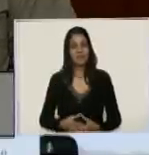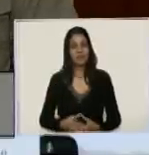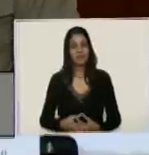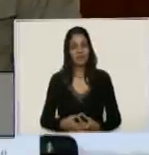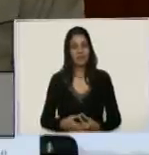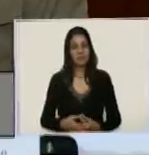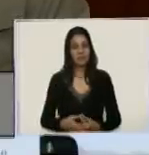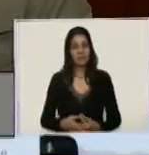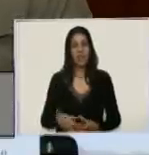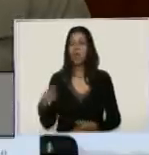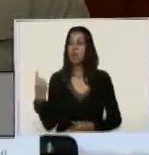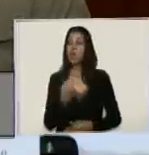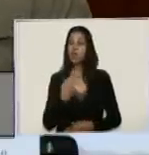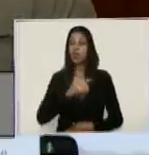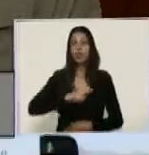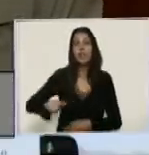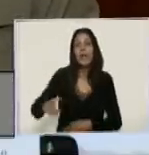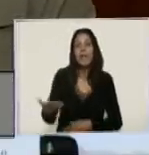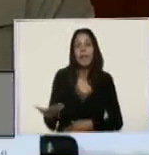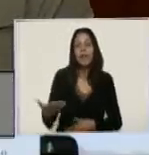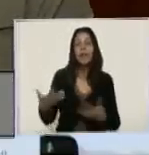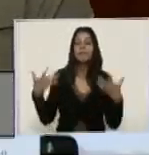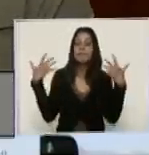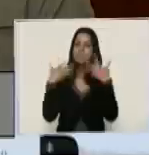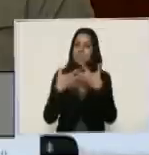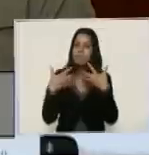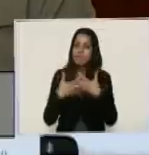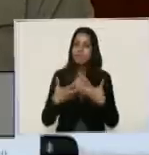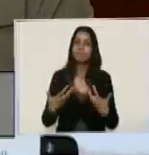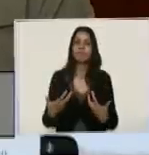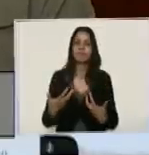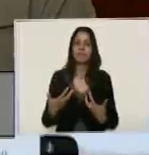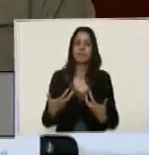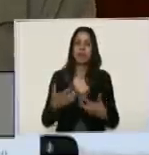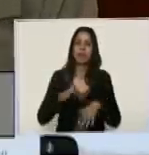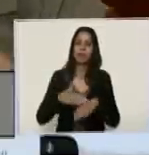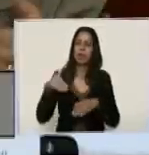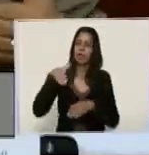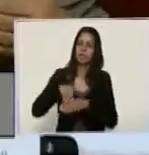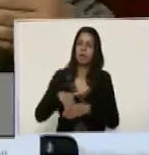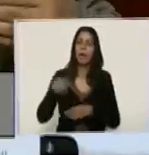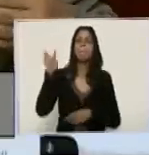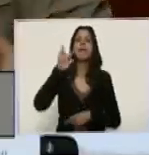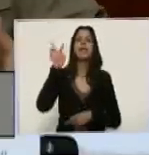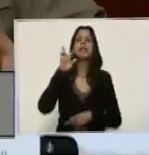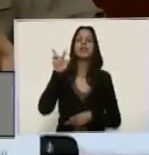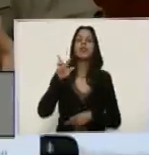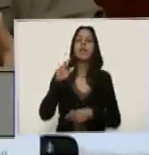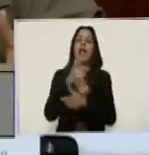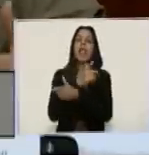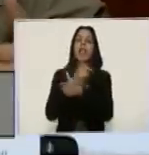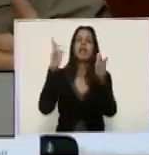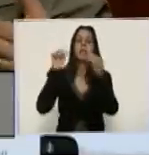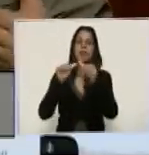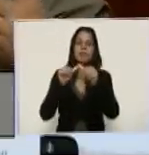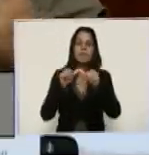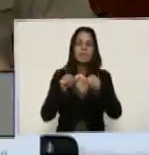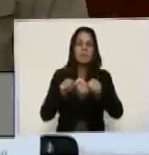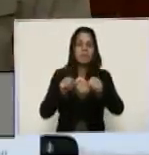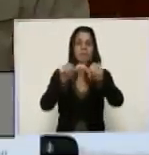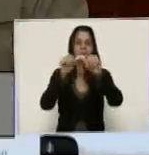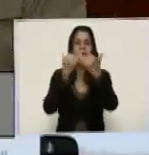Yo creo que nosotros debemos pelear, digo yo, es porque Venezuela siga siendo libre, siga